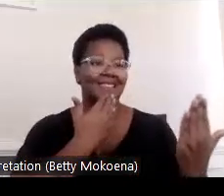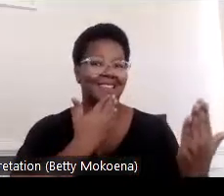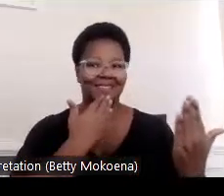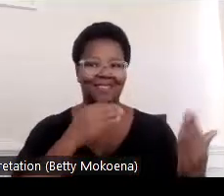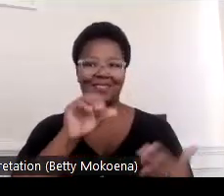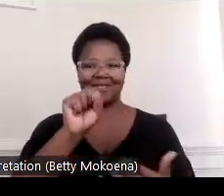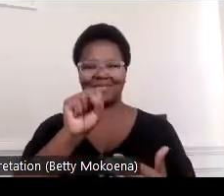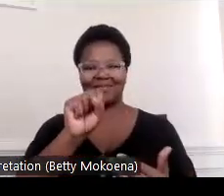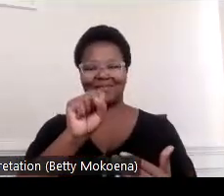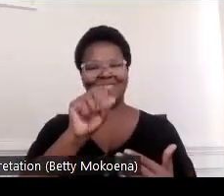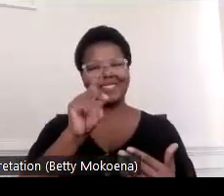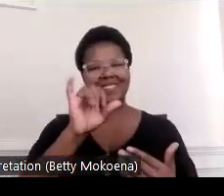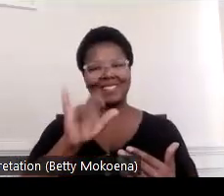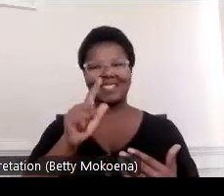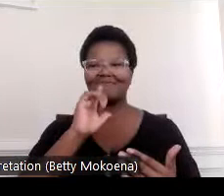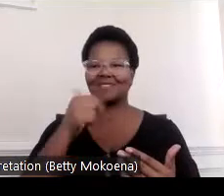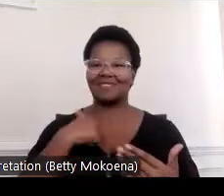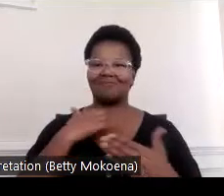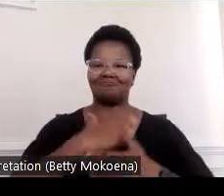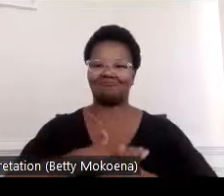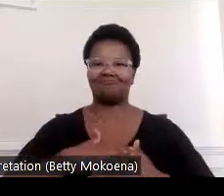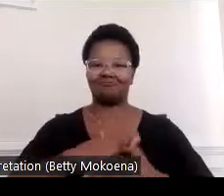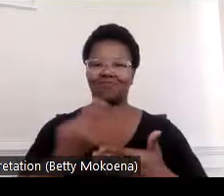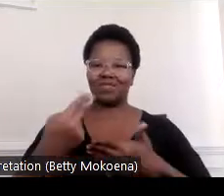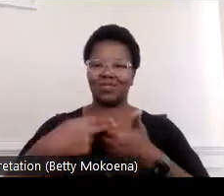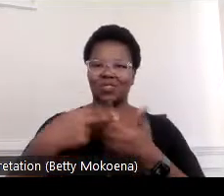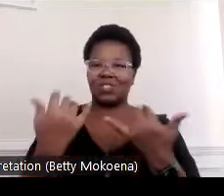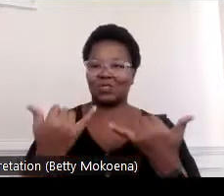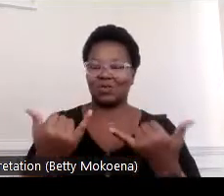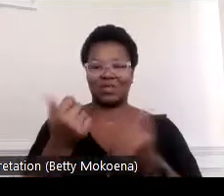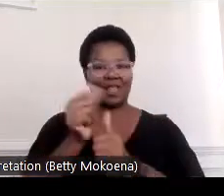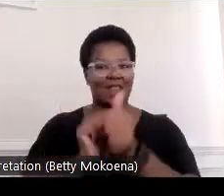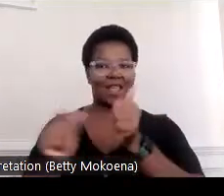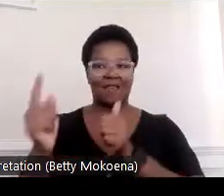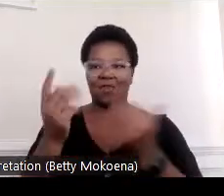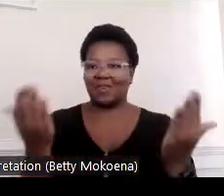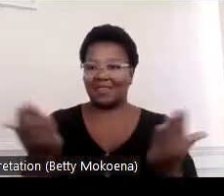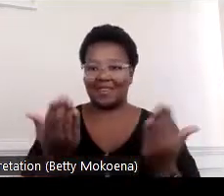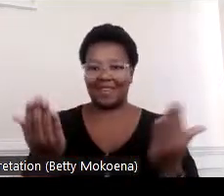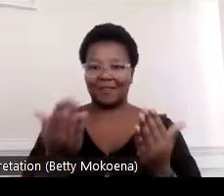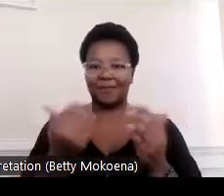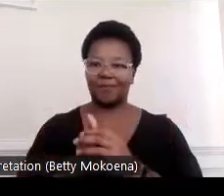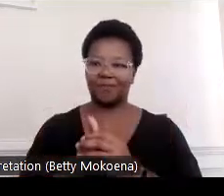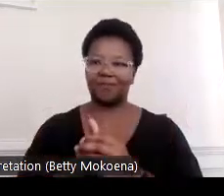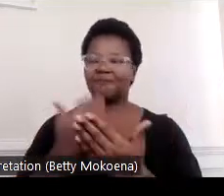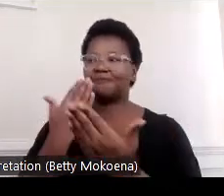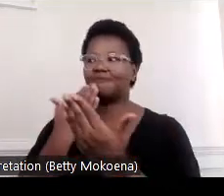Muchísimas gracias sedny Es un placer estar aquí con todos vosotros el día de hoy